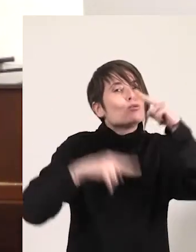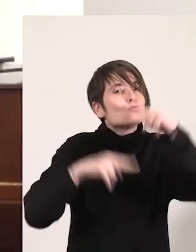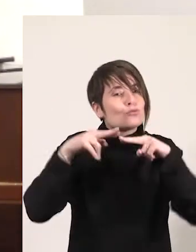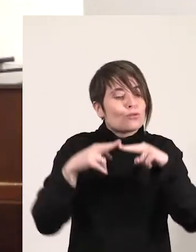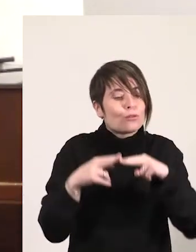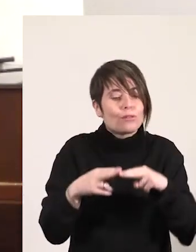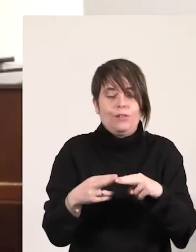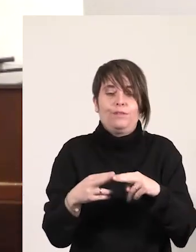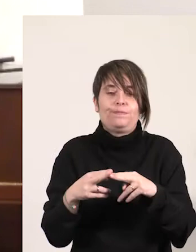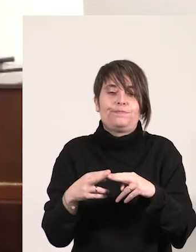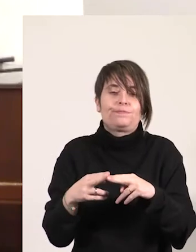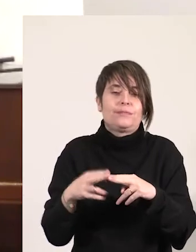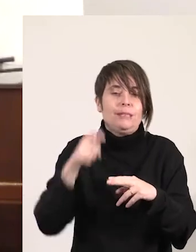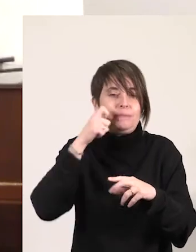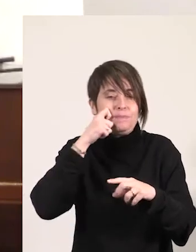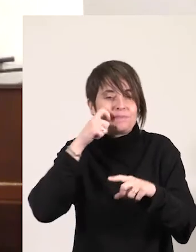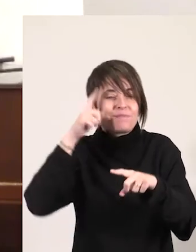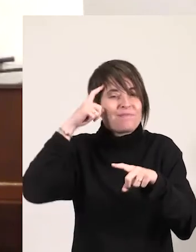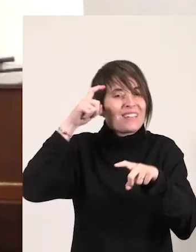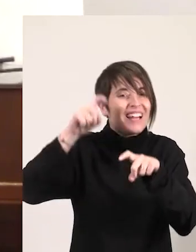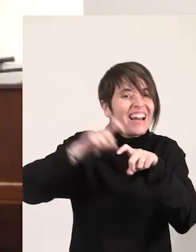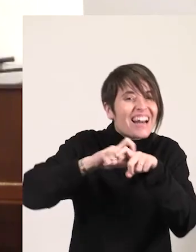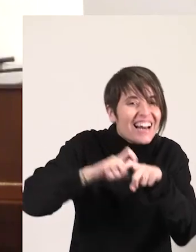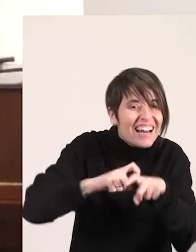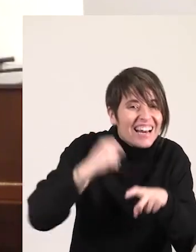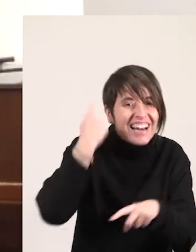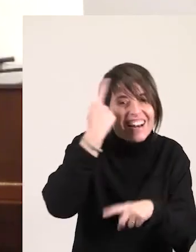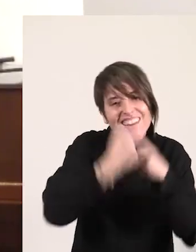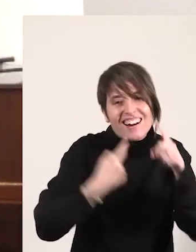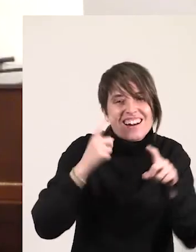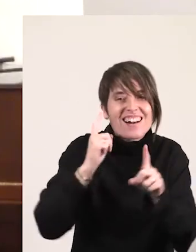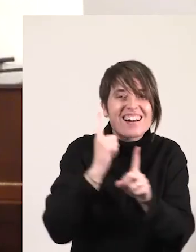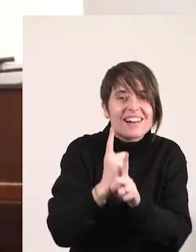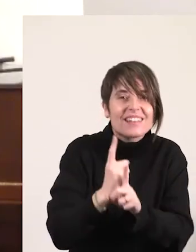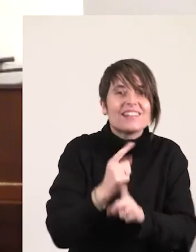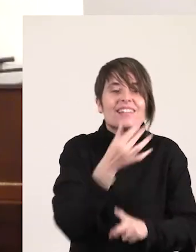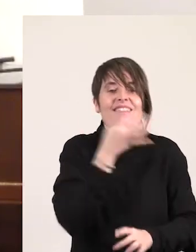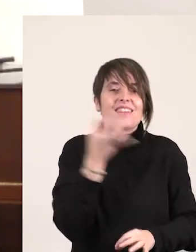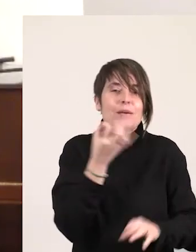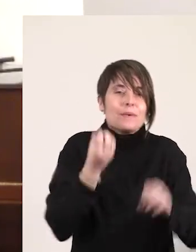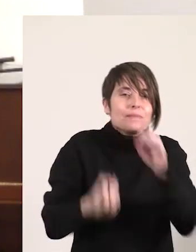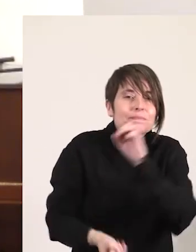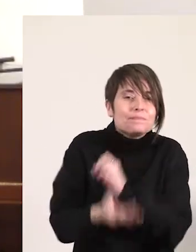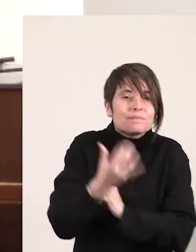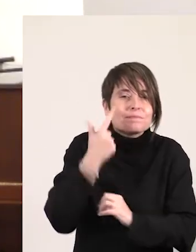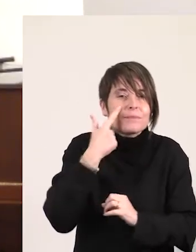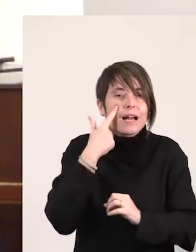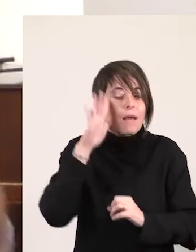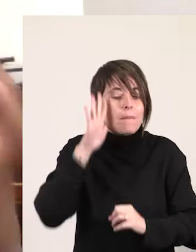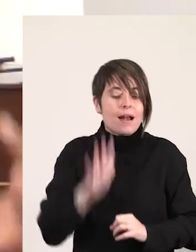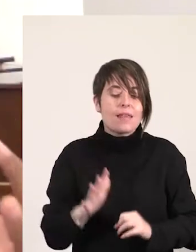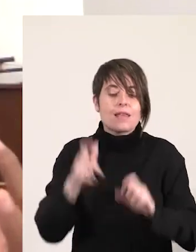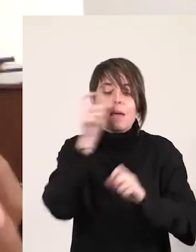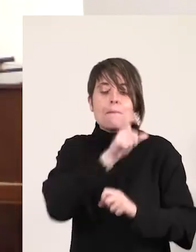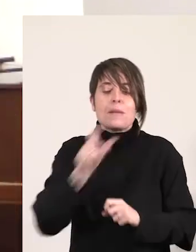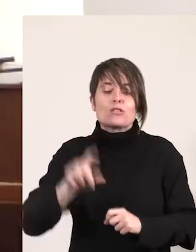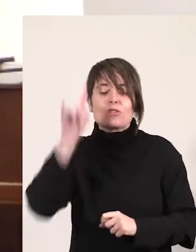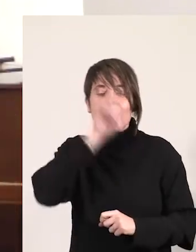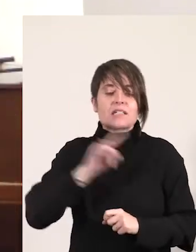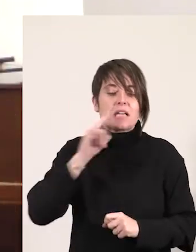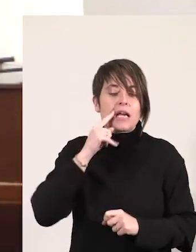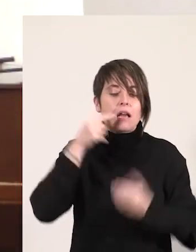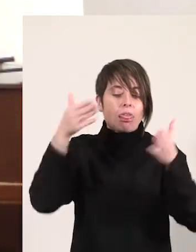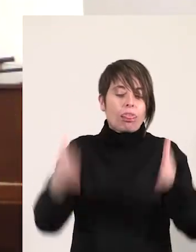insisto, esta es un poco la construcción que bebe de ese racismo, o sea, de ese racismo que necesita crear esas categorías